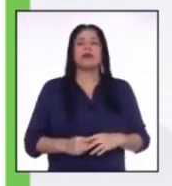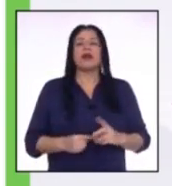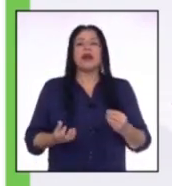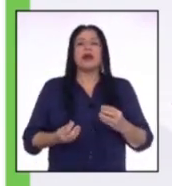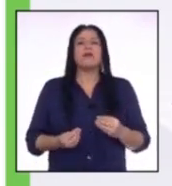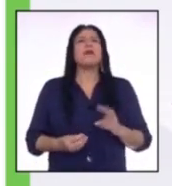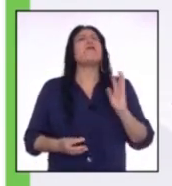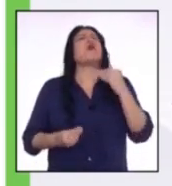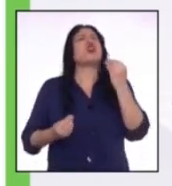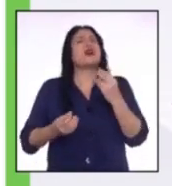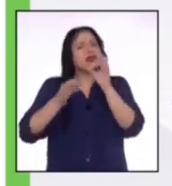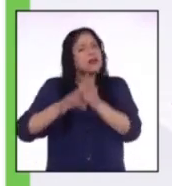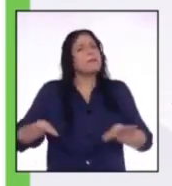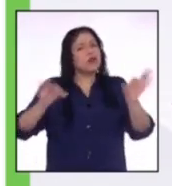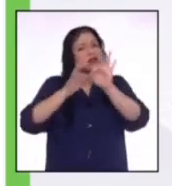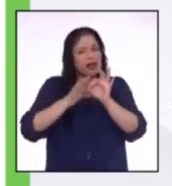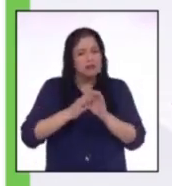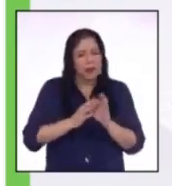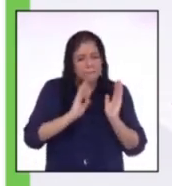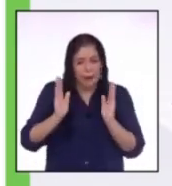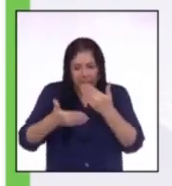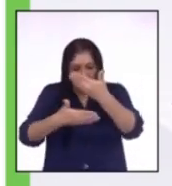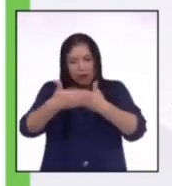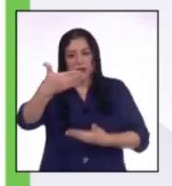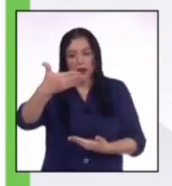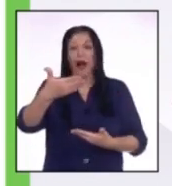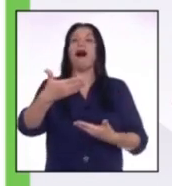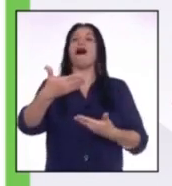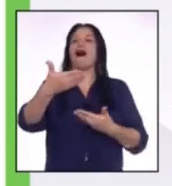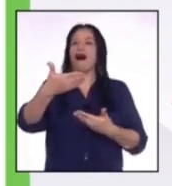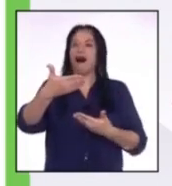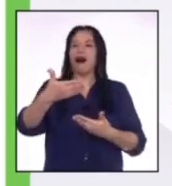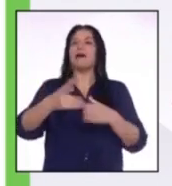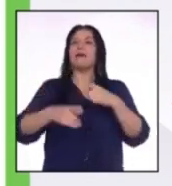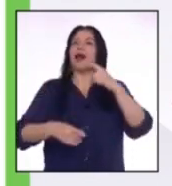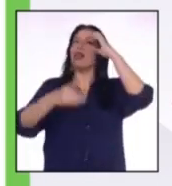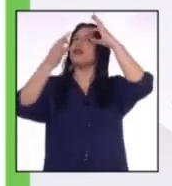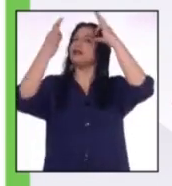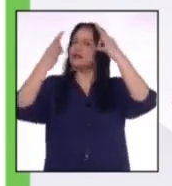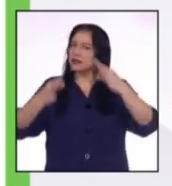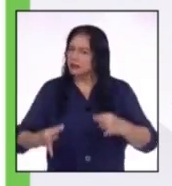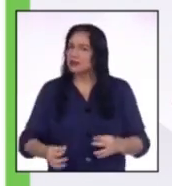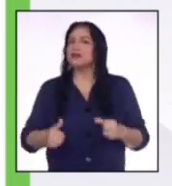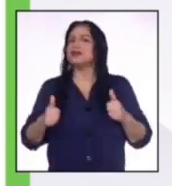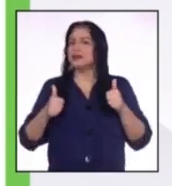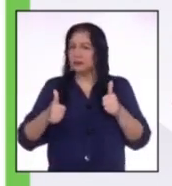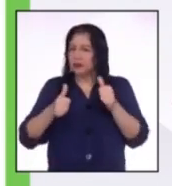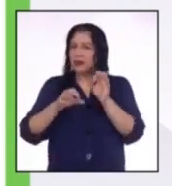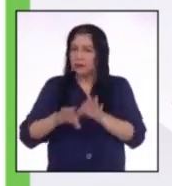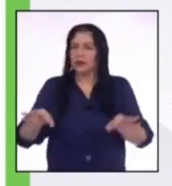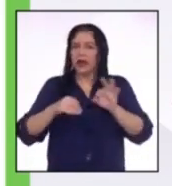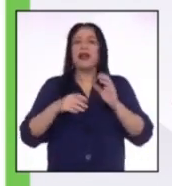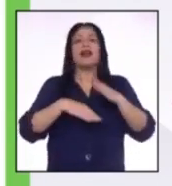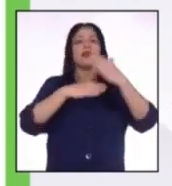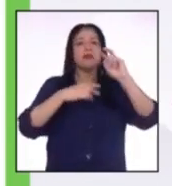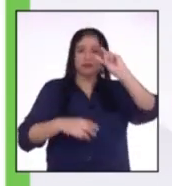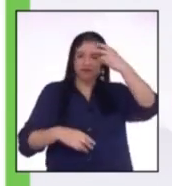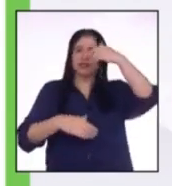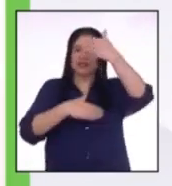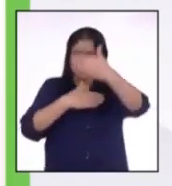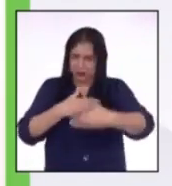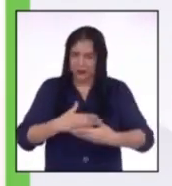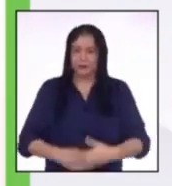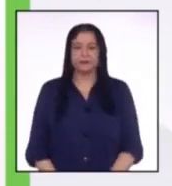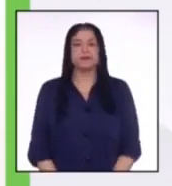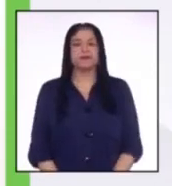sirve la planificación entonces para tomar esas decisiones importantes y pasar a la siguiente etapa